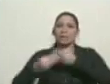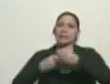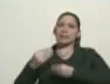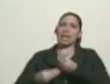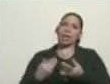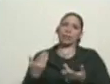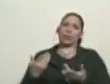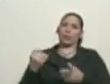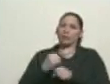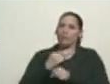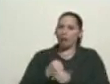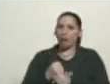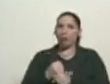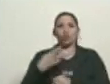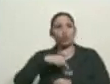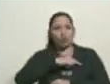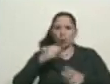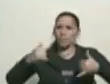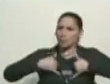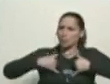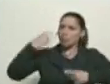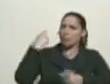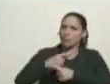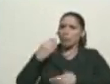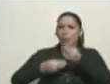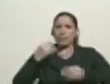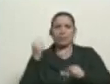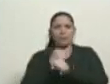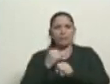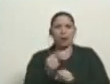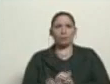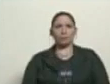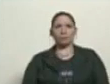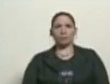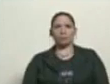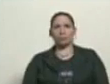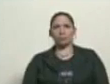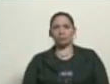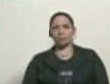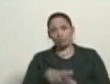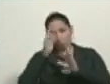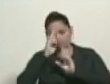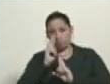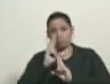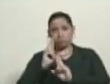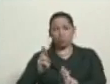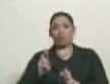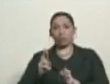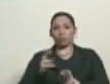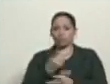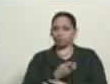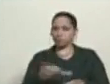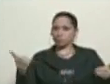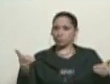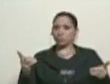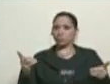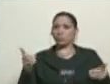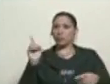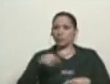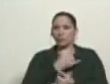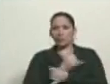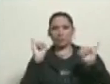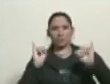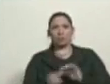hacerlo nosotros. Y nosotros lo vamos a hacer, eso sí, con respeto, con dignidad y con